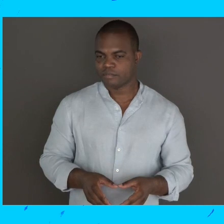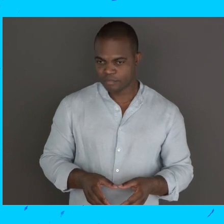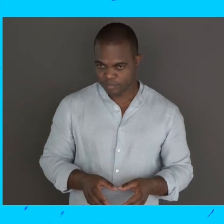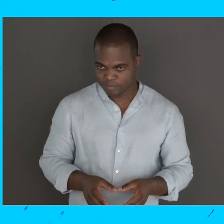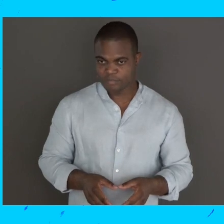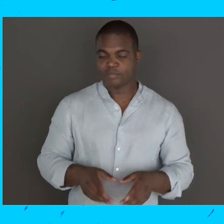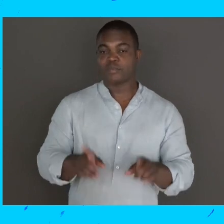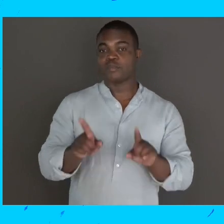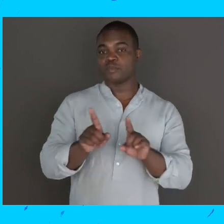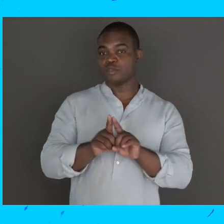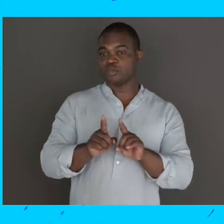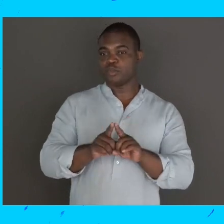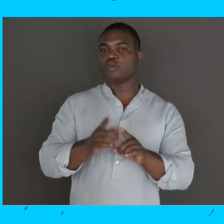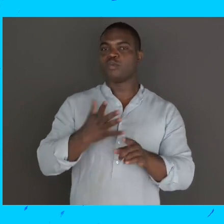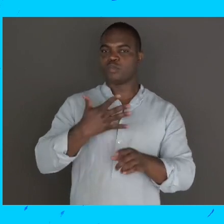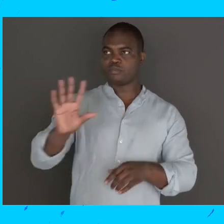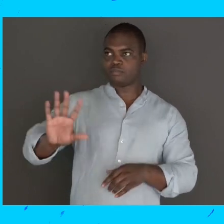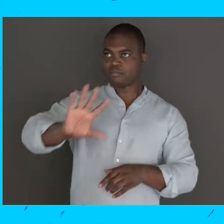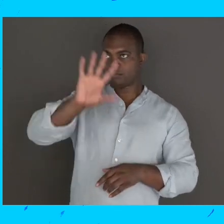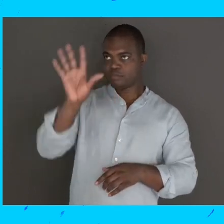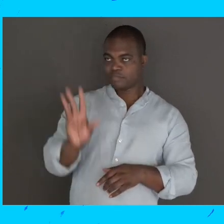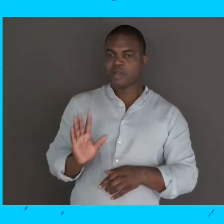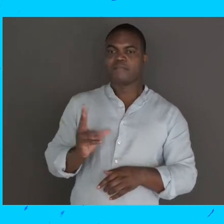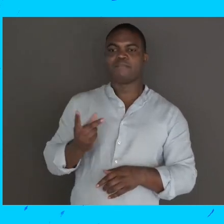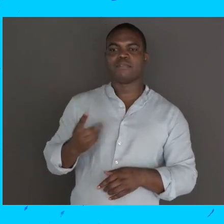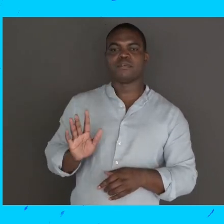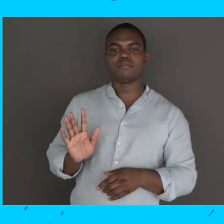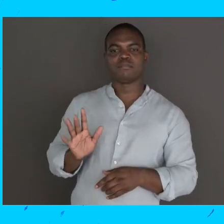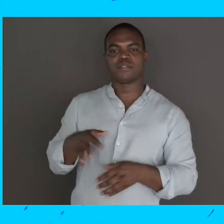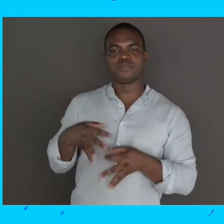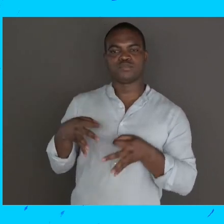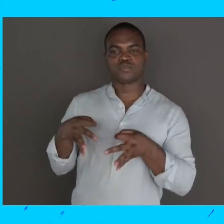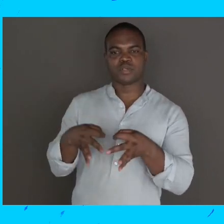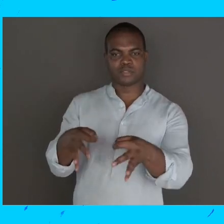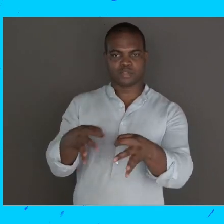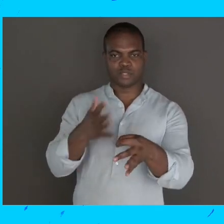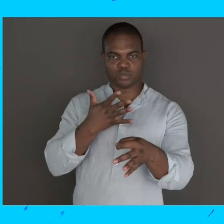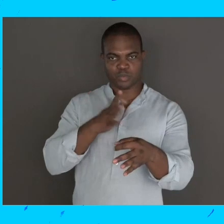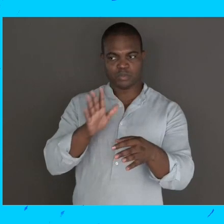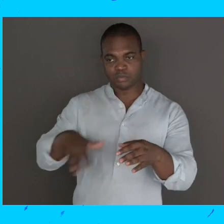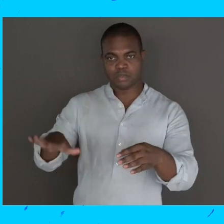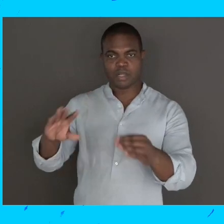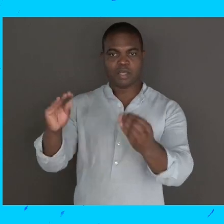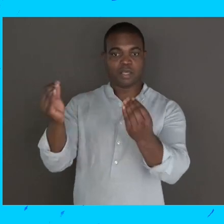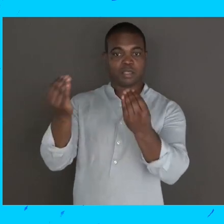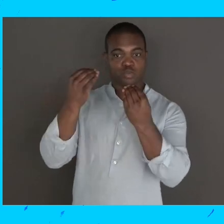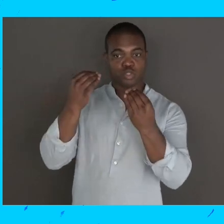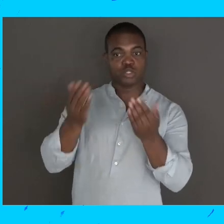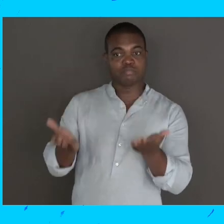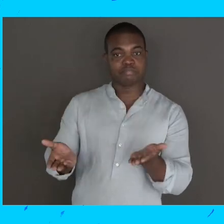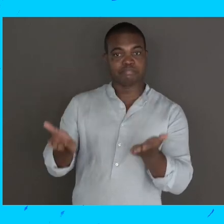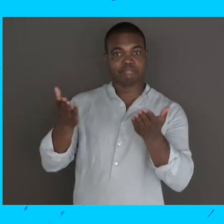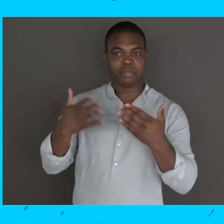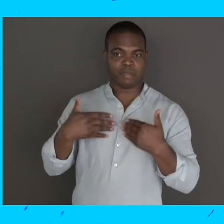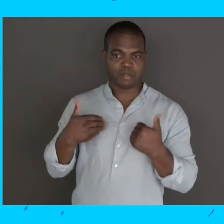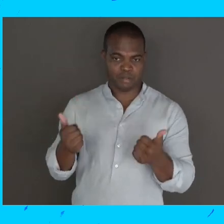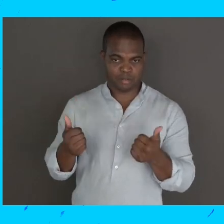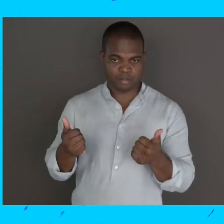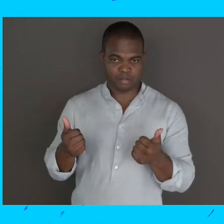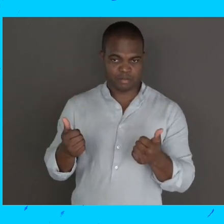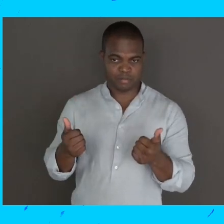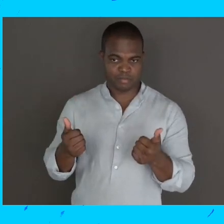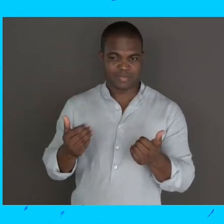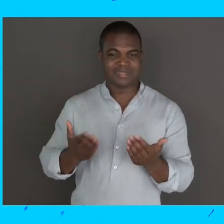Nosotros implementamos este programa en todo el sistema educativo básico. Es un honor para